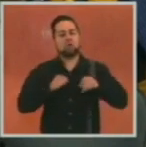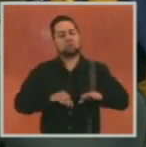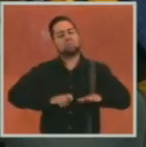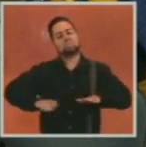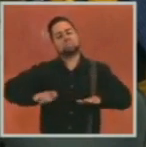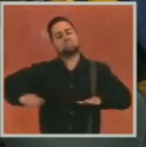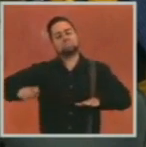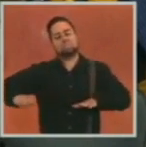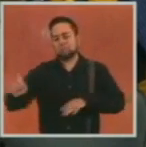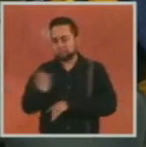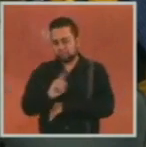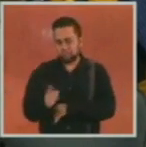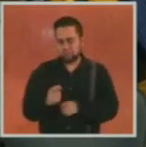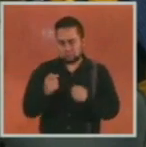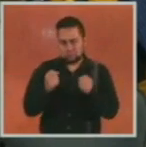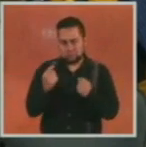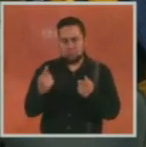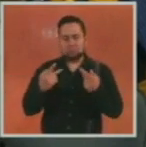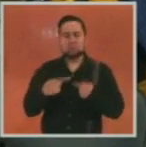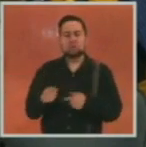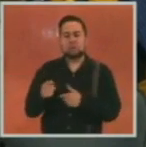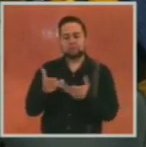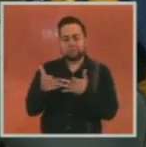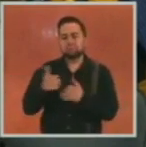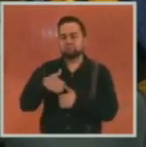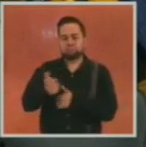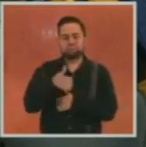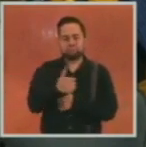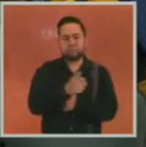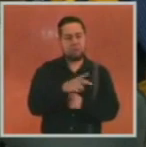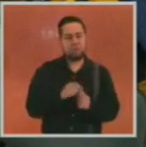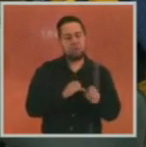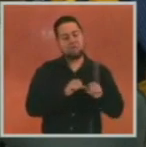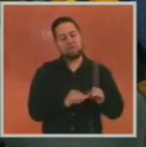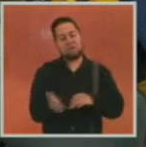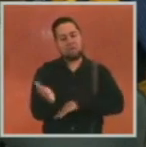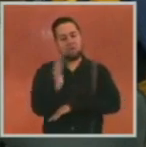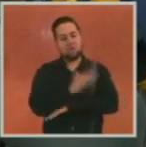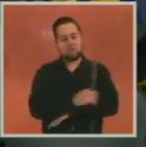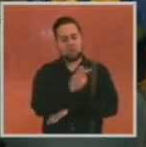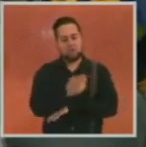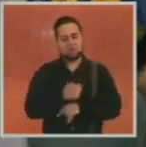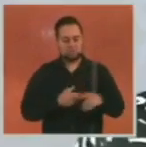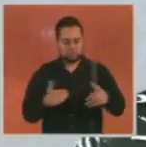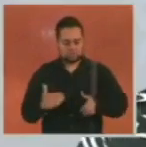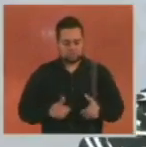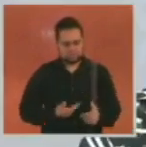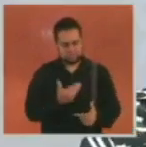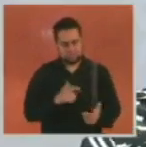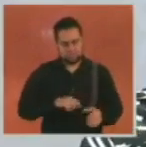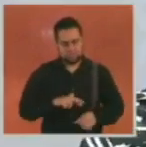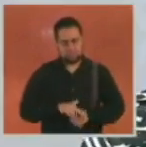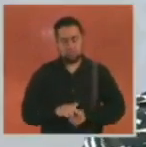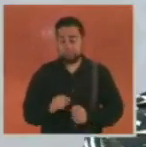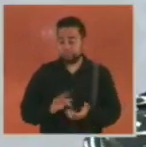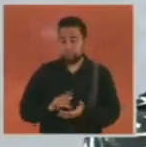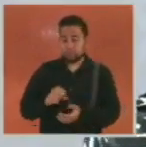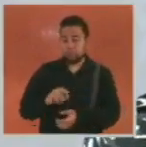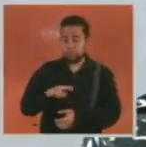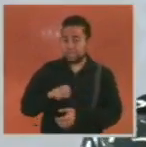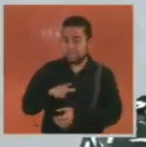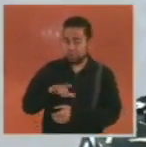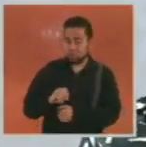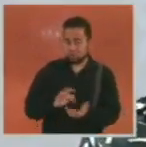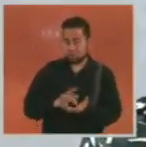como usted lo dice quienes somos de territorio no de escritorio eso es mi molestia señor gobernador Muchas gracias Cornelio